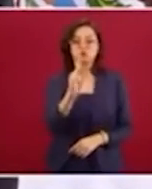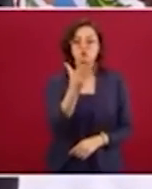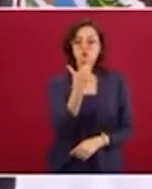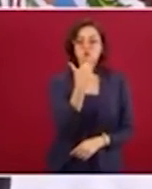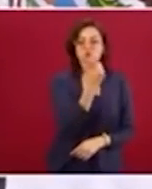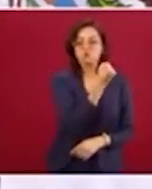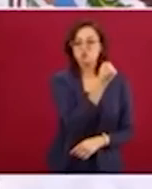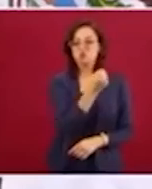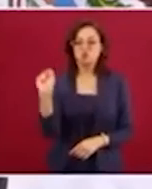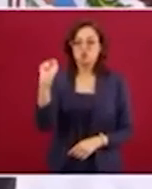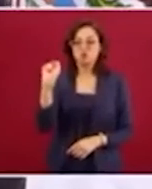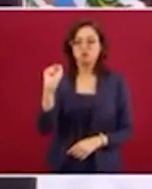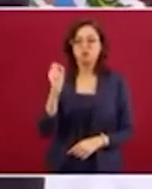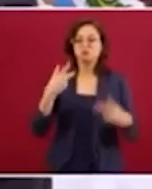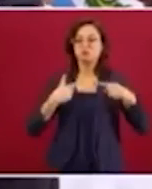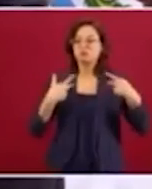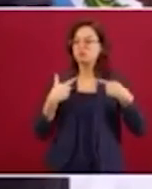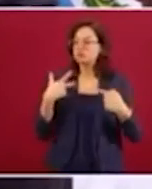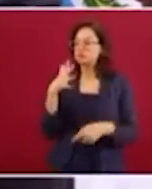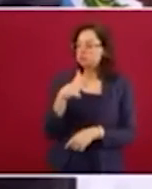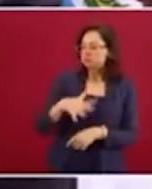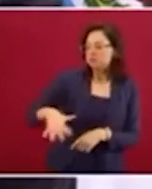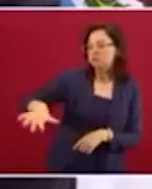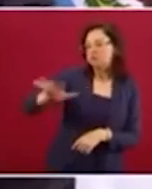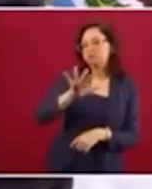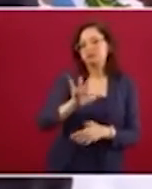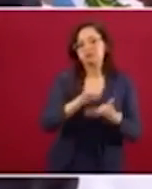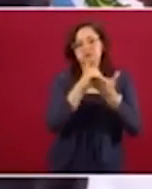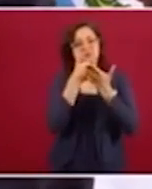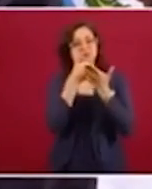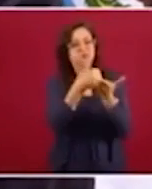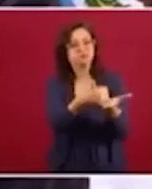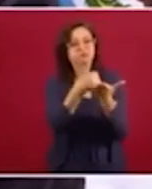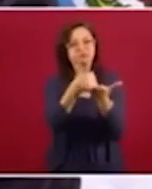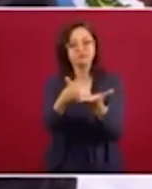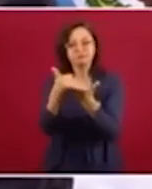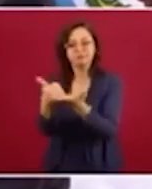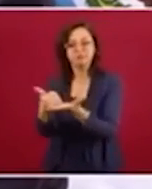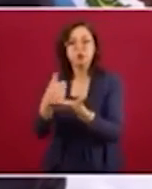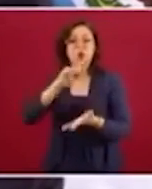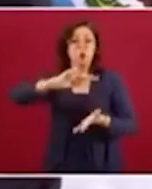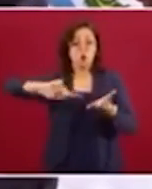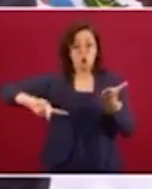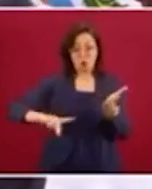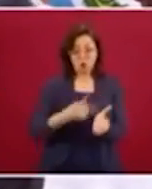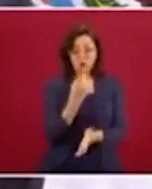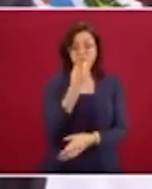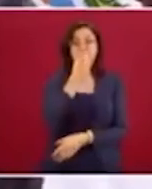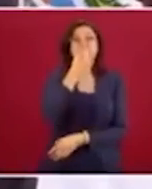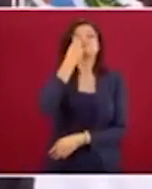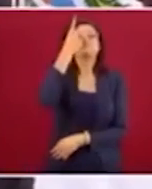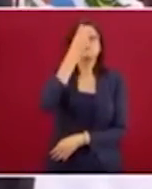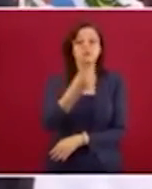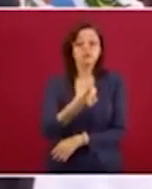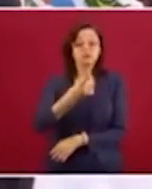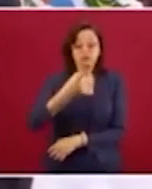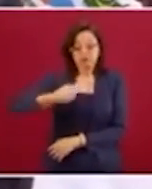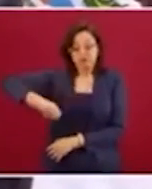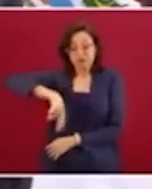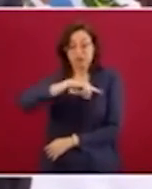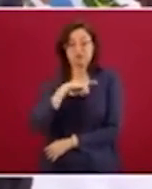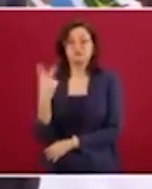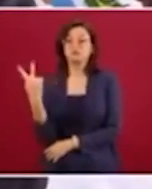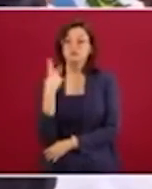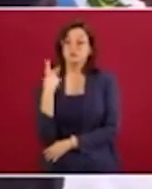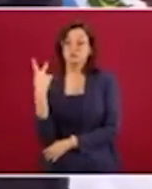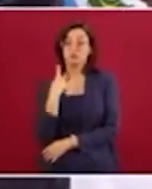con vocación social reiteró los políticos no somos